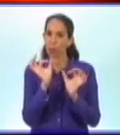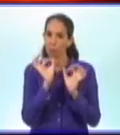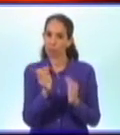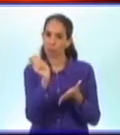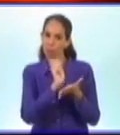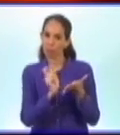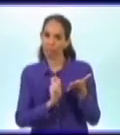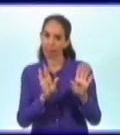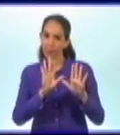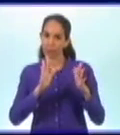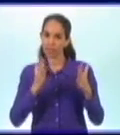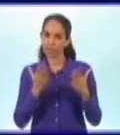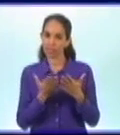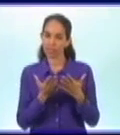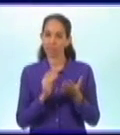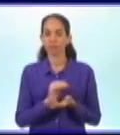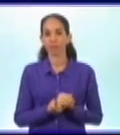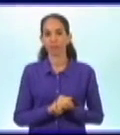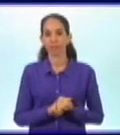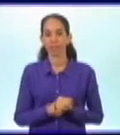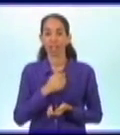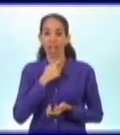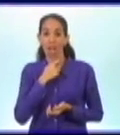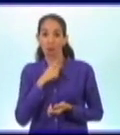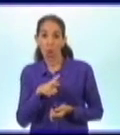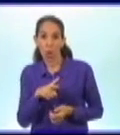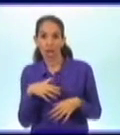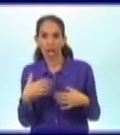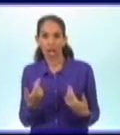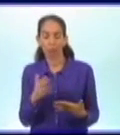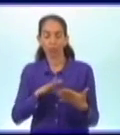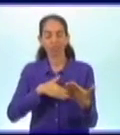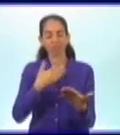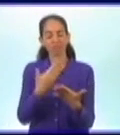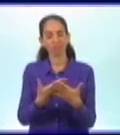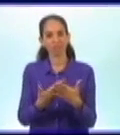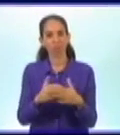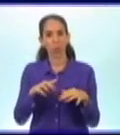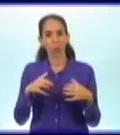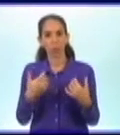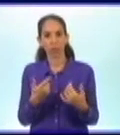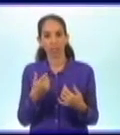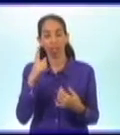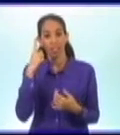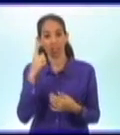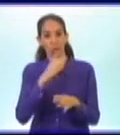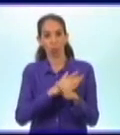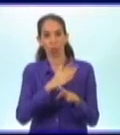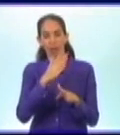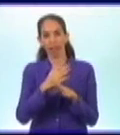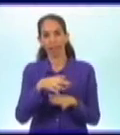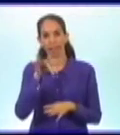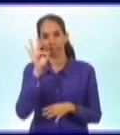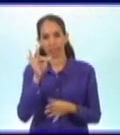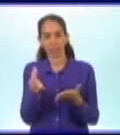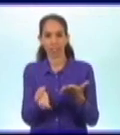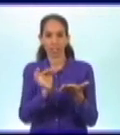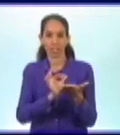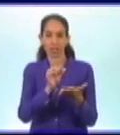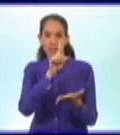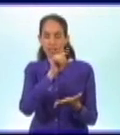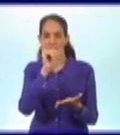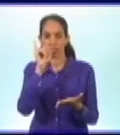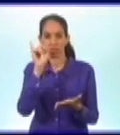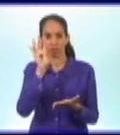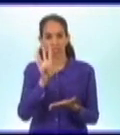libreta. Los ejercicios que te proponemos son los del 1 al 8 de las páginas